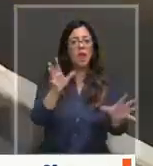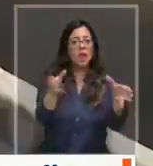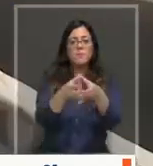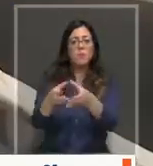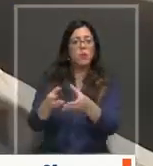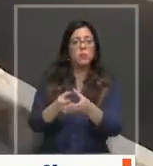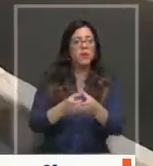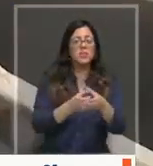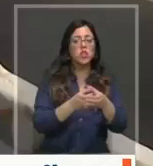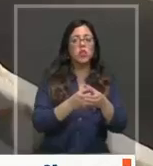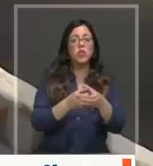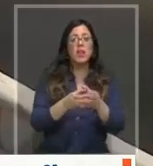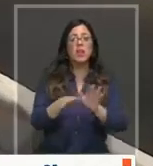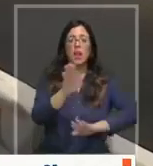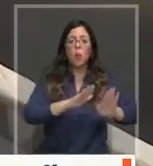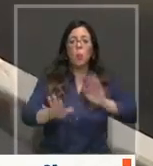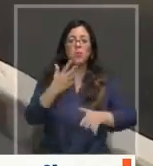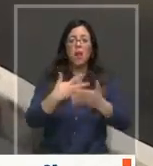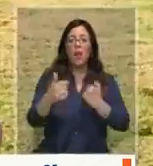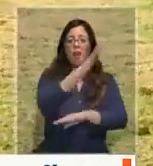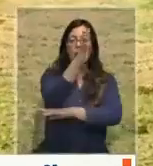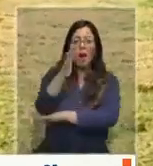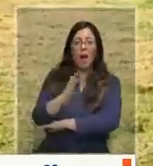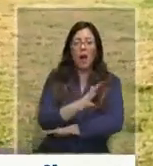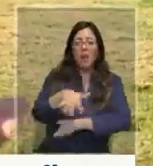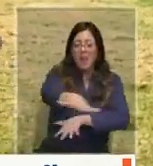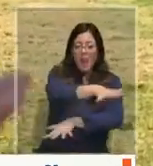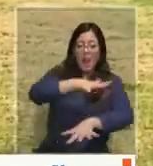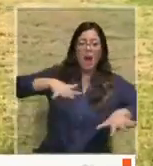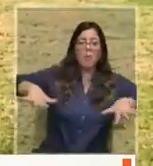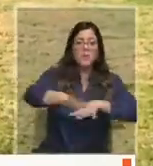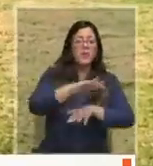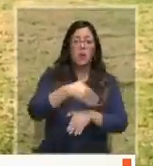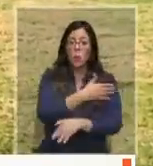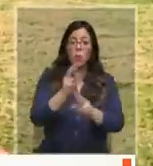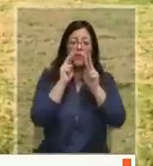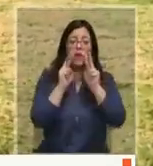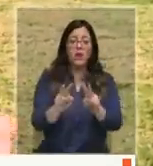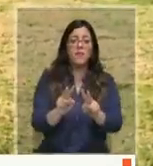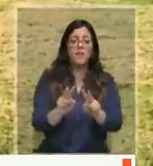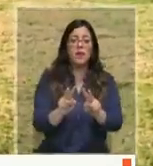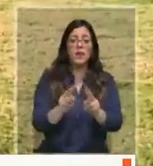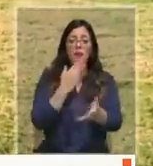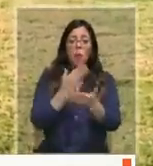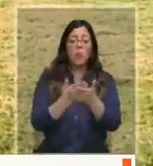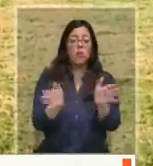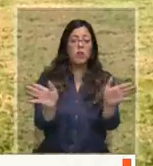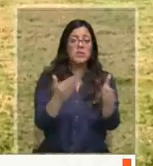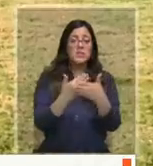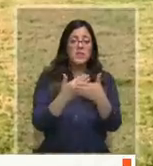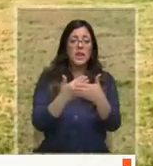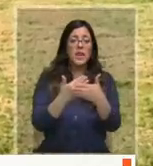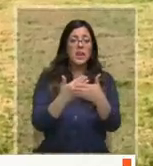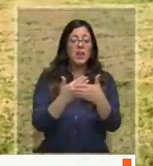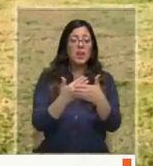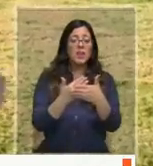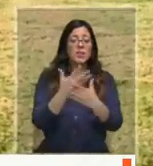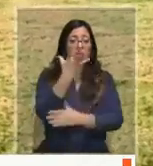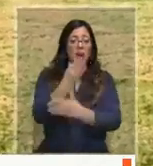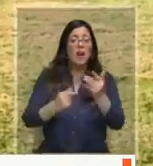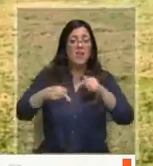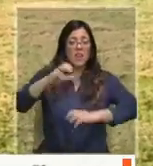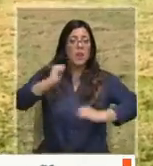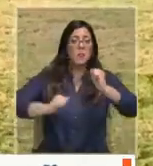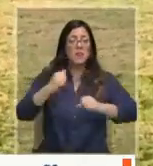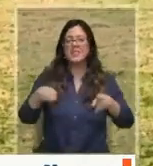organizaciones medioambientales. Ustedes van a ver, van a evidenciar que una vez que cierren esta empresa, las contaminaciones van a seguir